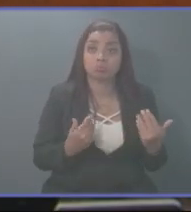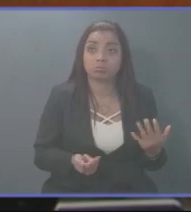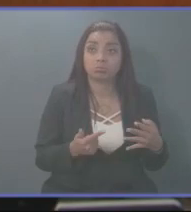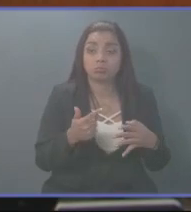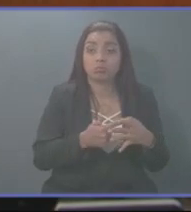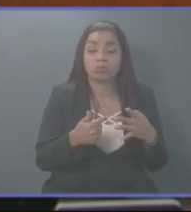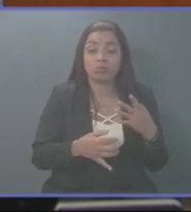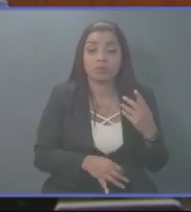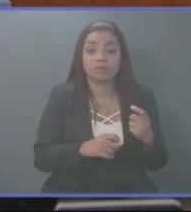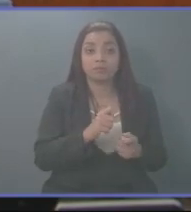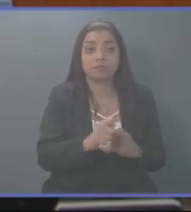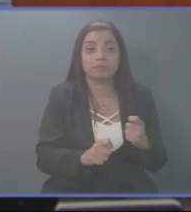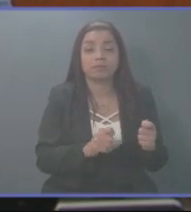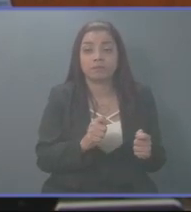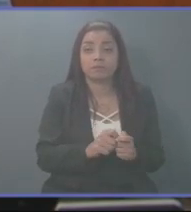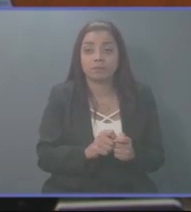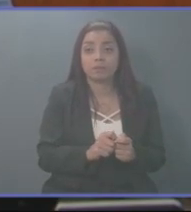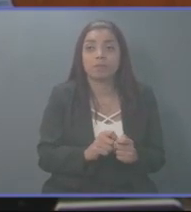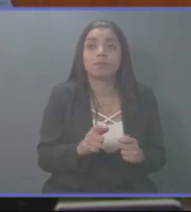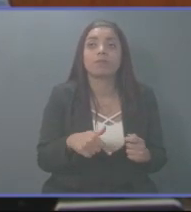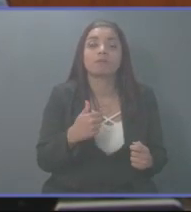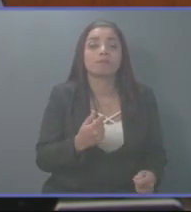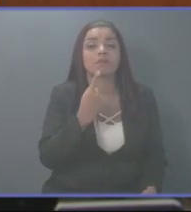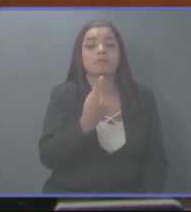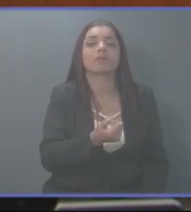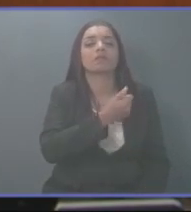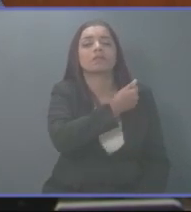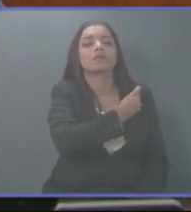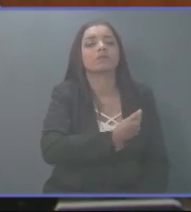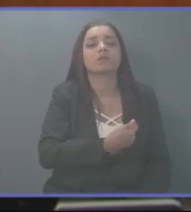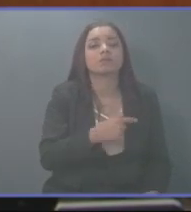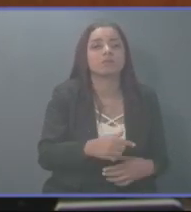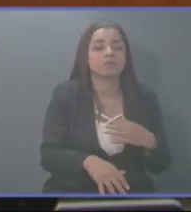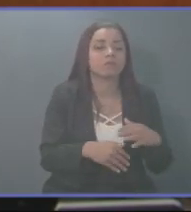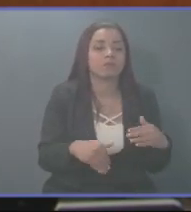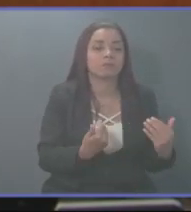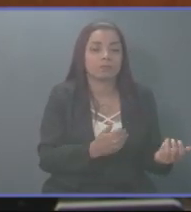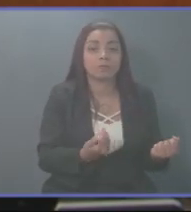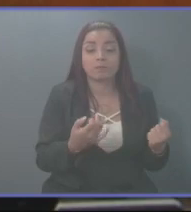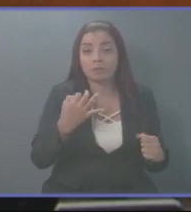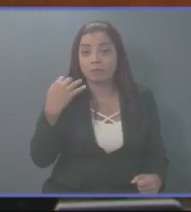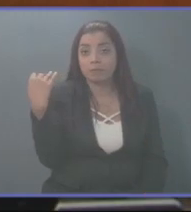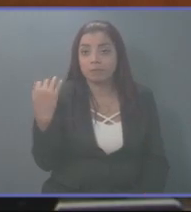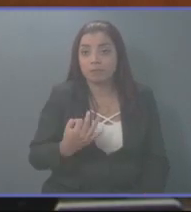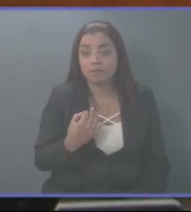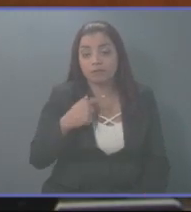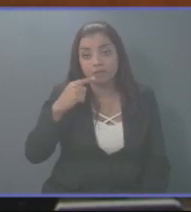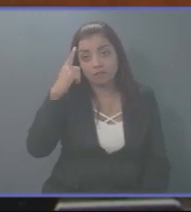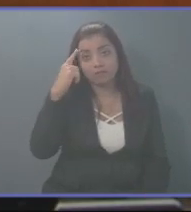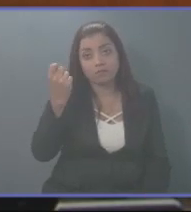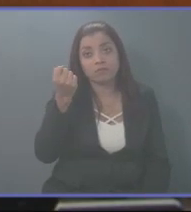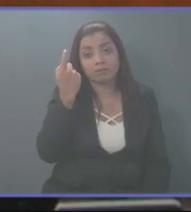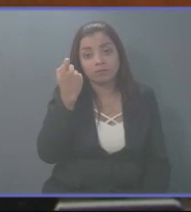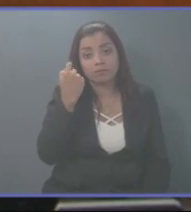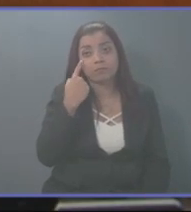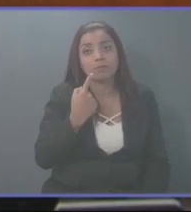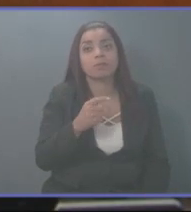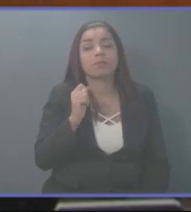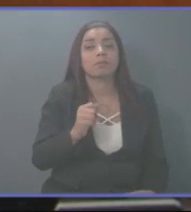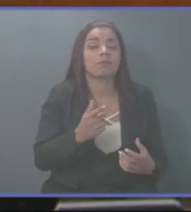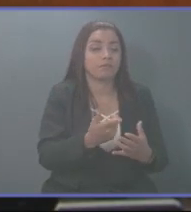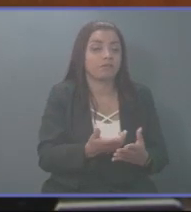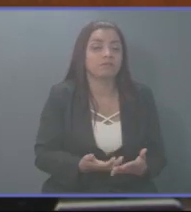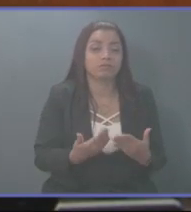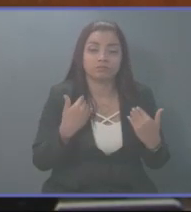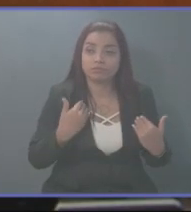legislación especializada para víctimas de desplazamiento forzado interno debe reconocer adicionalmente a estos